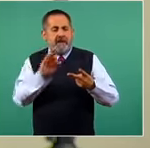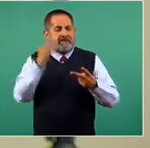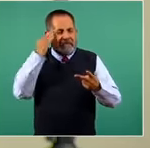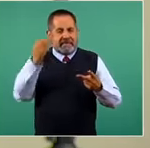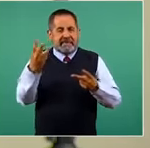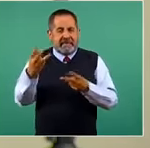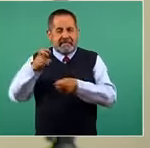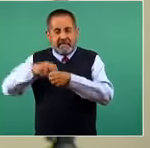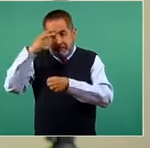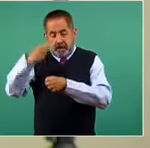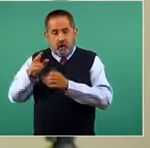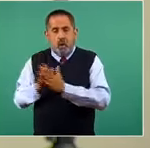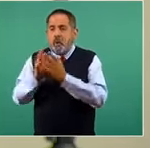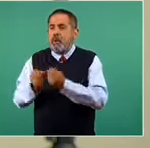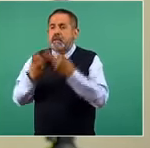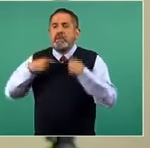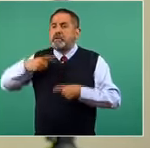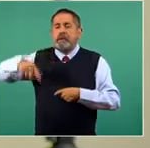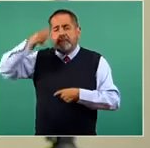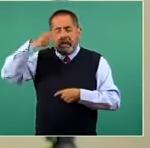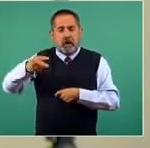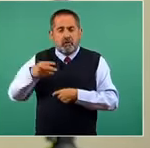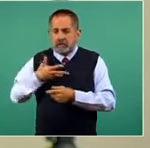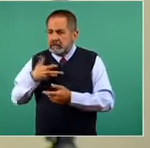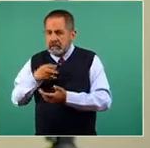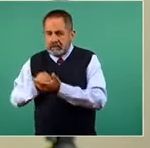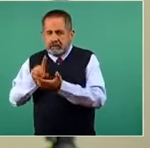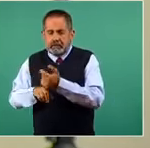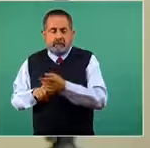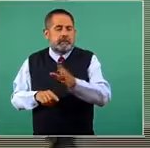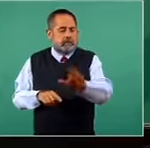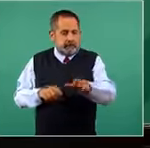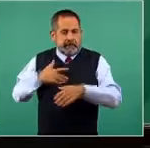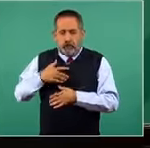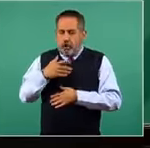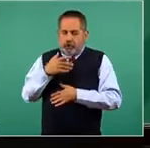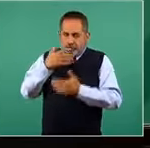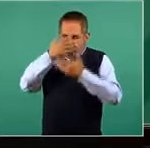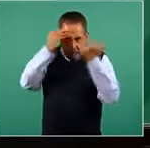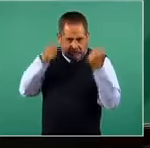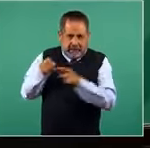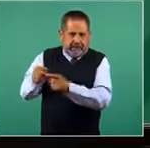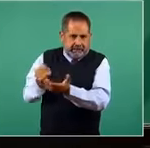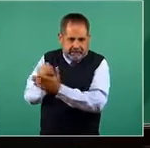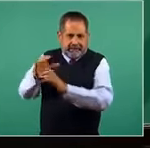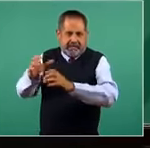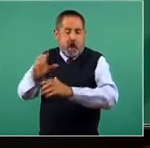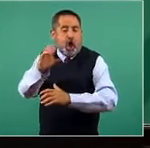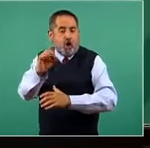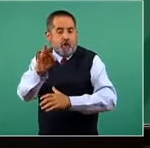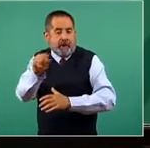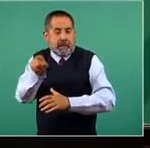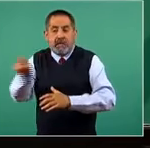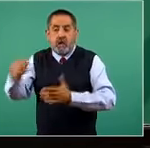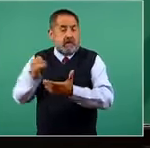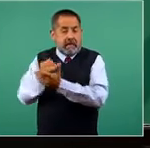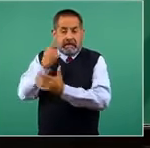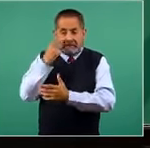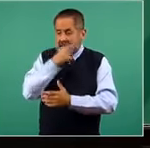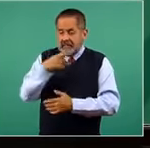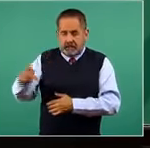en México, de participantes mexicanos, se contó para esa aprobación? Lo ignoro, pero como le digo, con mucho gusto, a COFEPRIS, que tiene autonomía